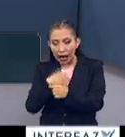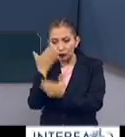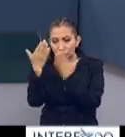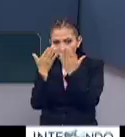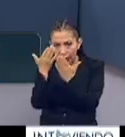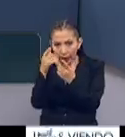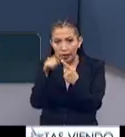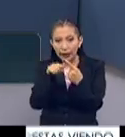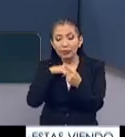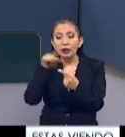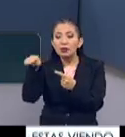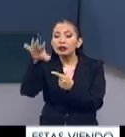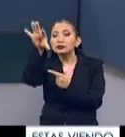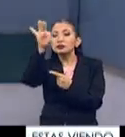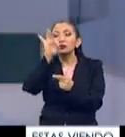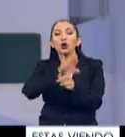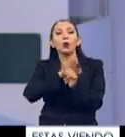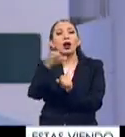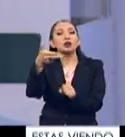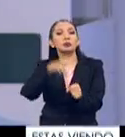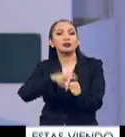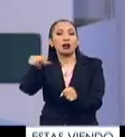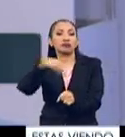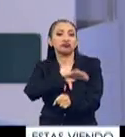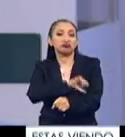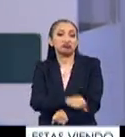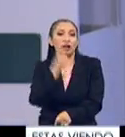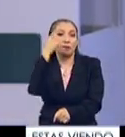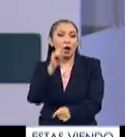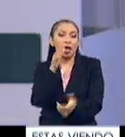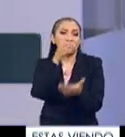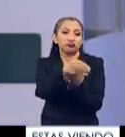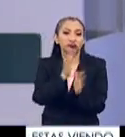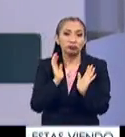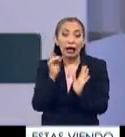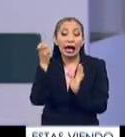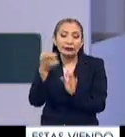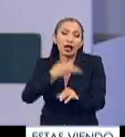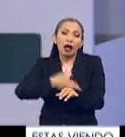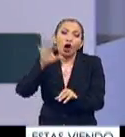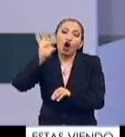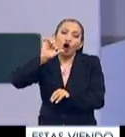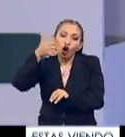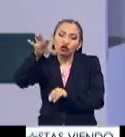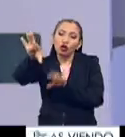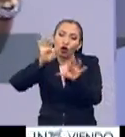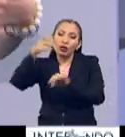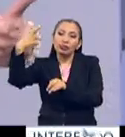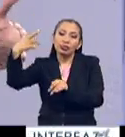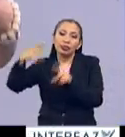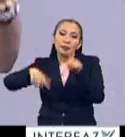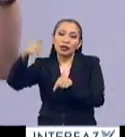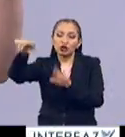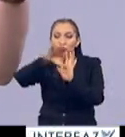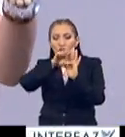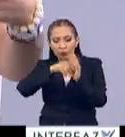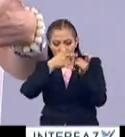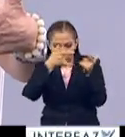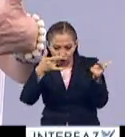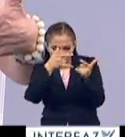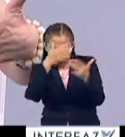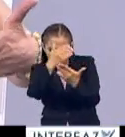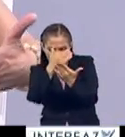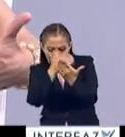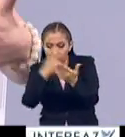de ahí se derivan y escogen el hospital de su preferencia. Y ese es otro proceso de selección dependiendo de su currículum, de